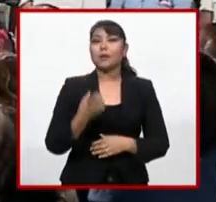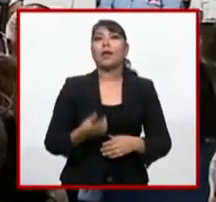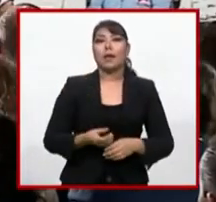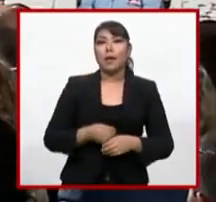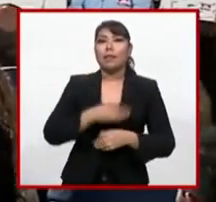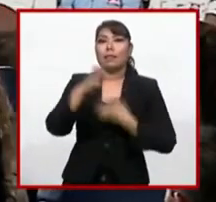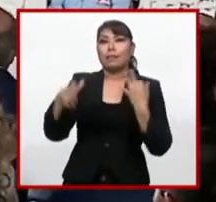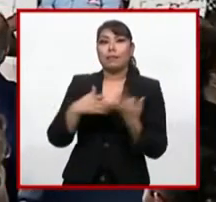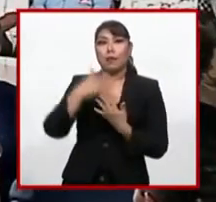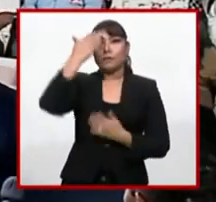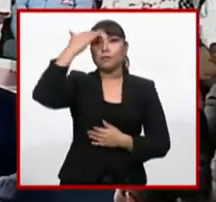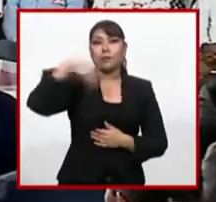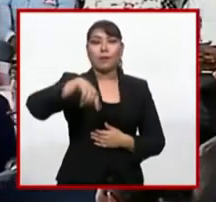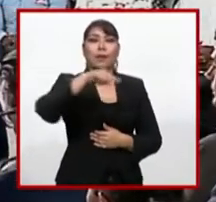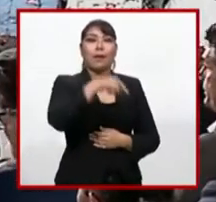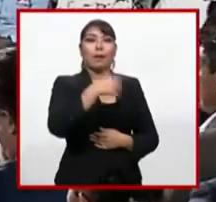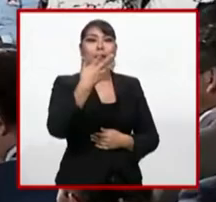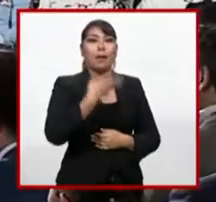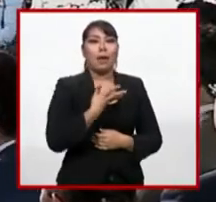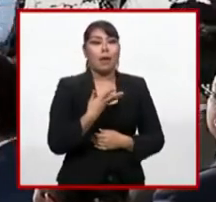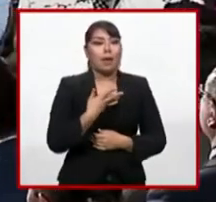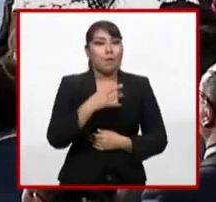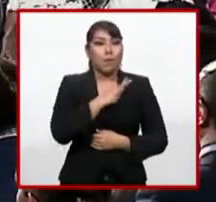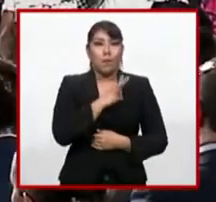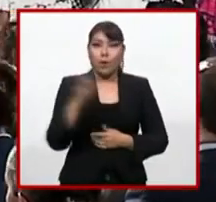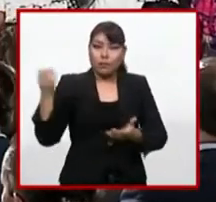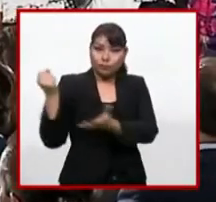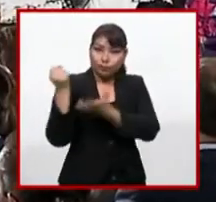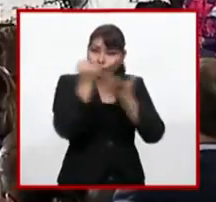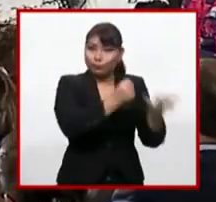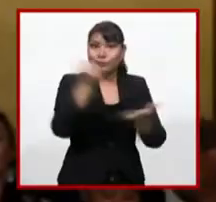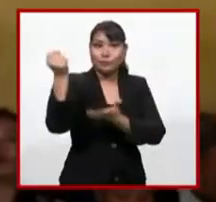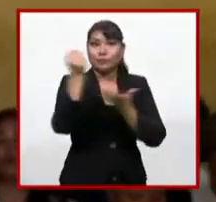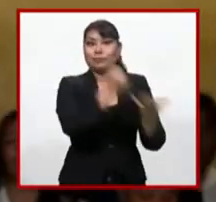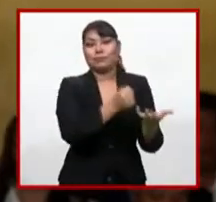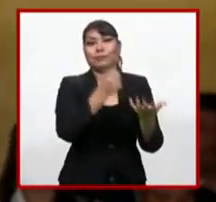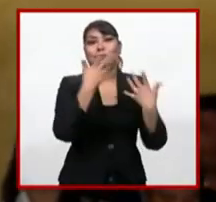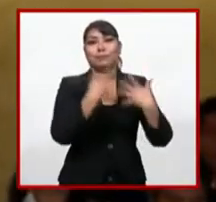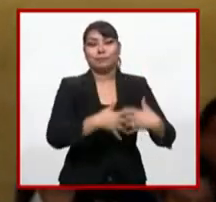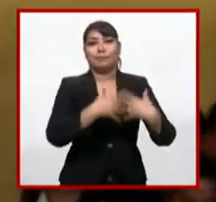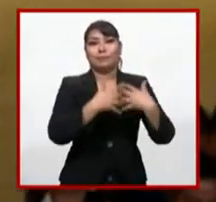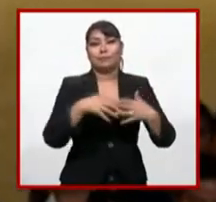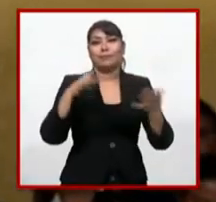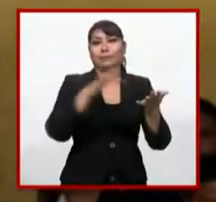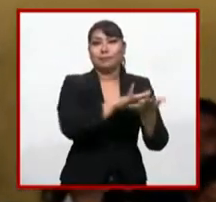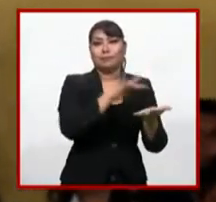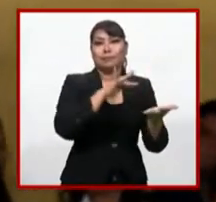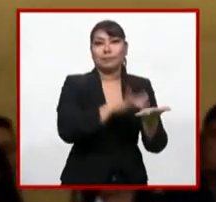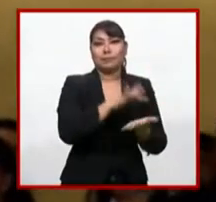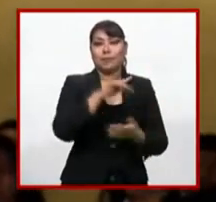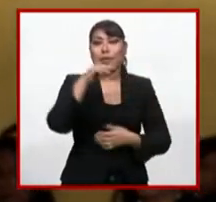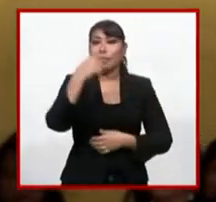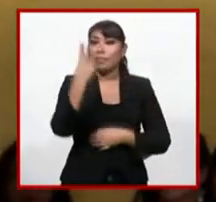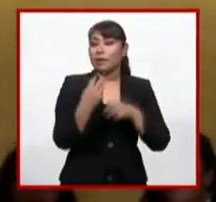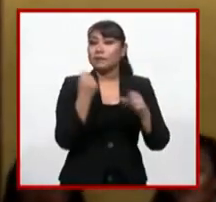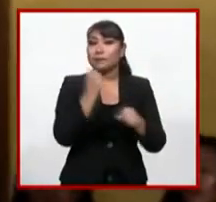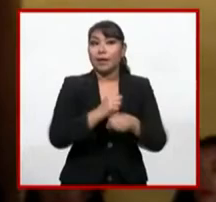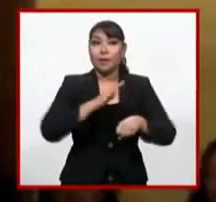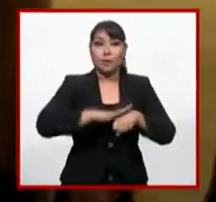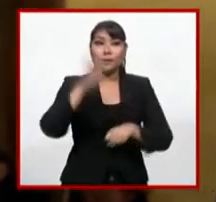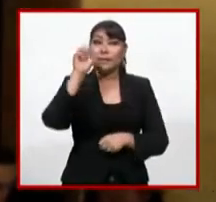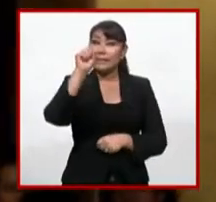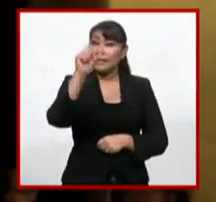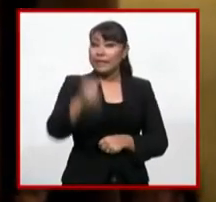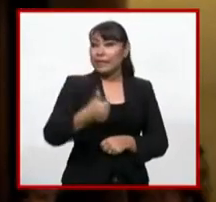donde hay condiciones de inversión. Por eso, en estos 3 años hemos tenido una inversión de más de 66